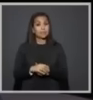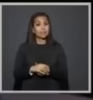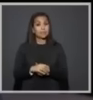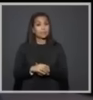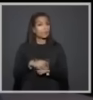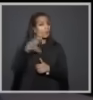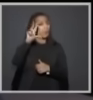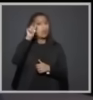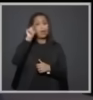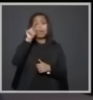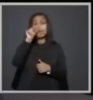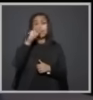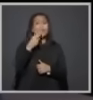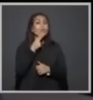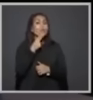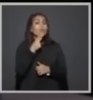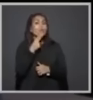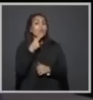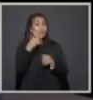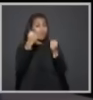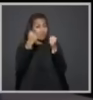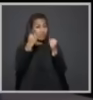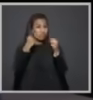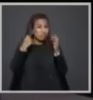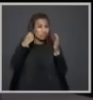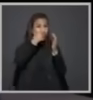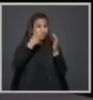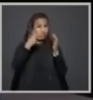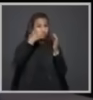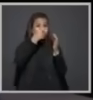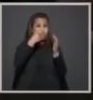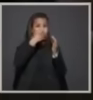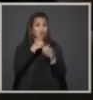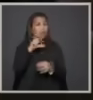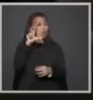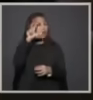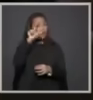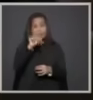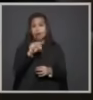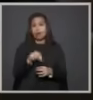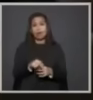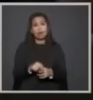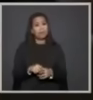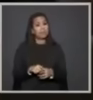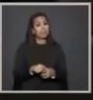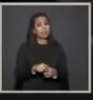No va a ser el uso de la fuerza, no van a ser las medidas coercitivas lo que va